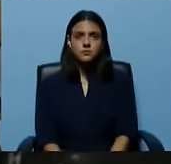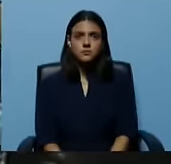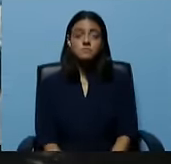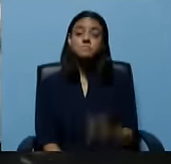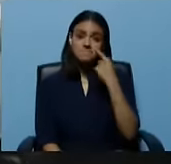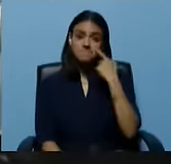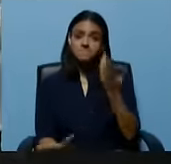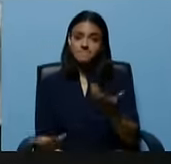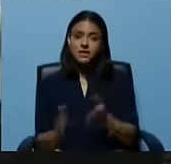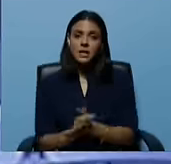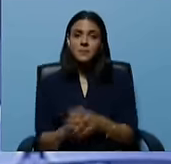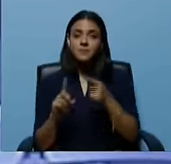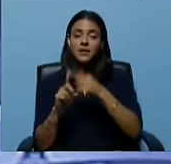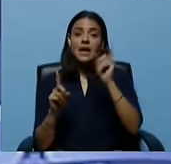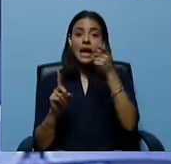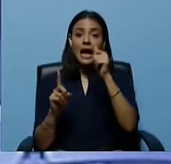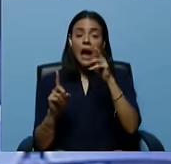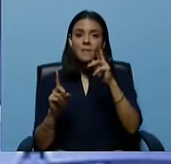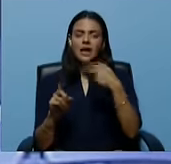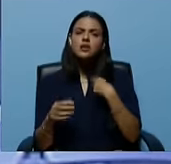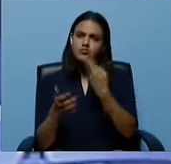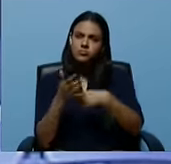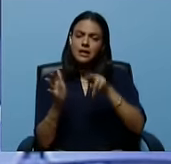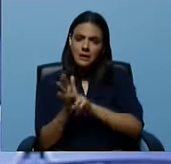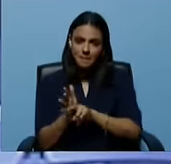Mire, Gabriela, yo le repito.